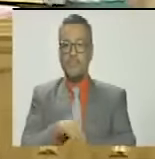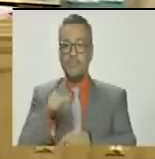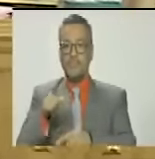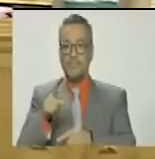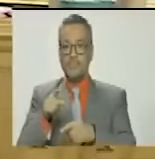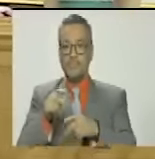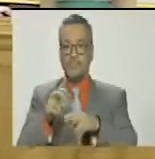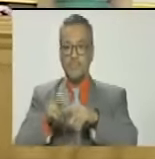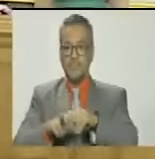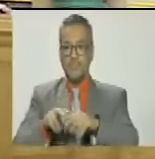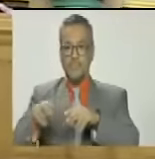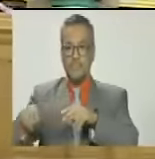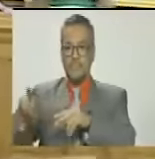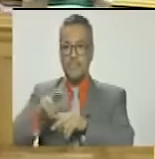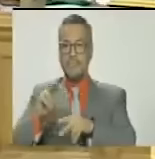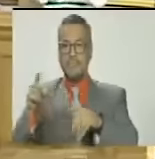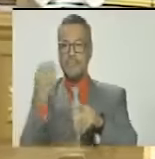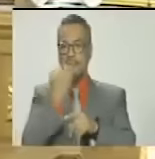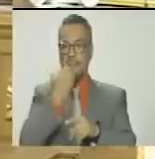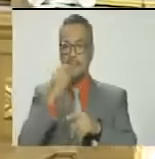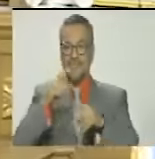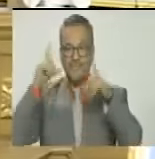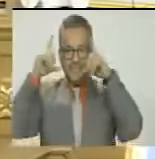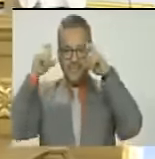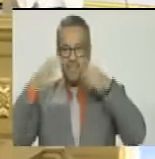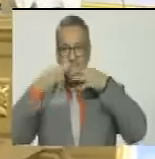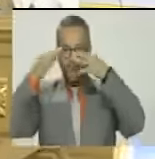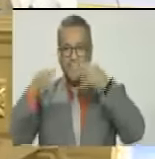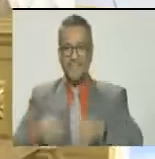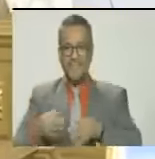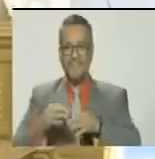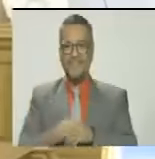A las escaleras, por favor, con una sonrisa para la foto oficial.